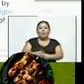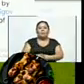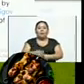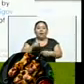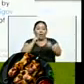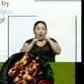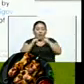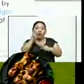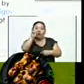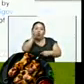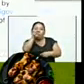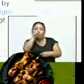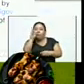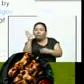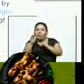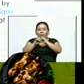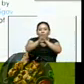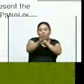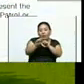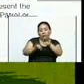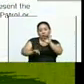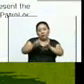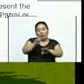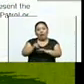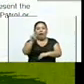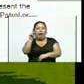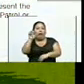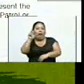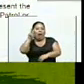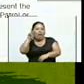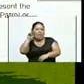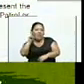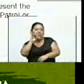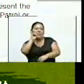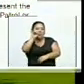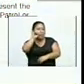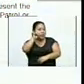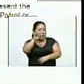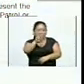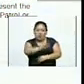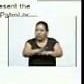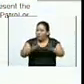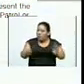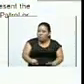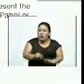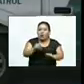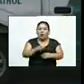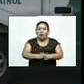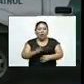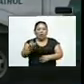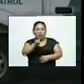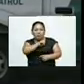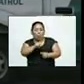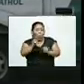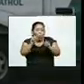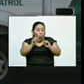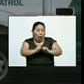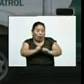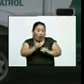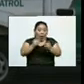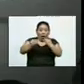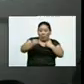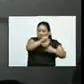En dos tweets, el secretario en funciones, Kevin MacLean, califica estas acciones de perturbadoras, inexcusables e